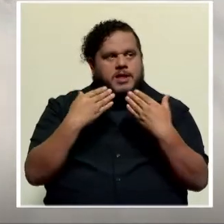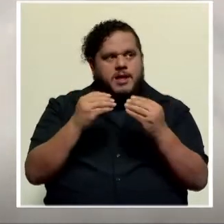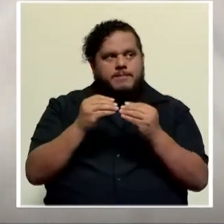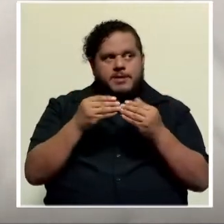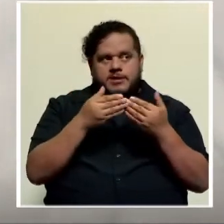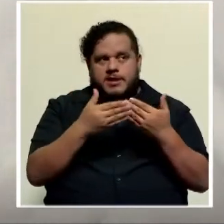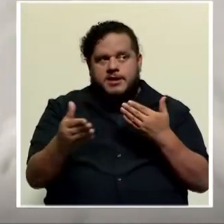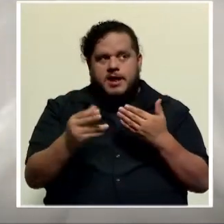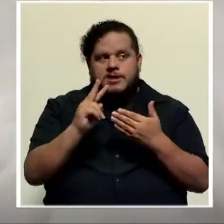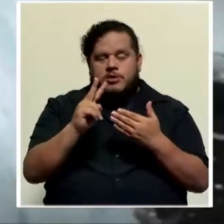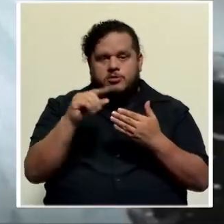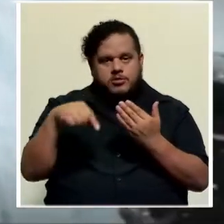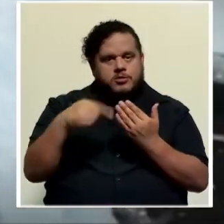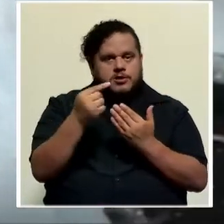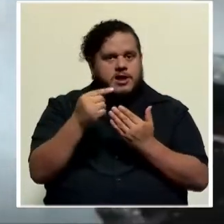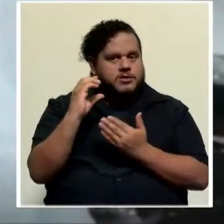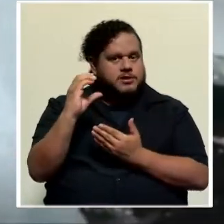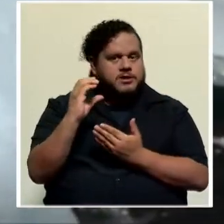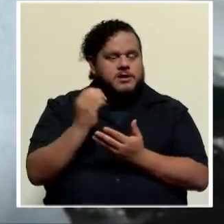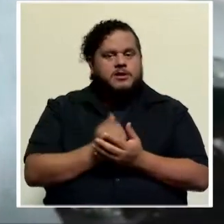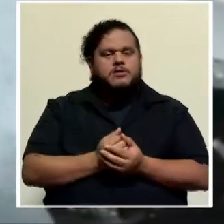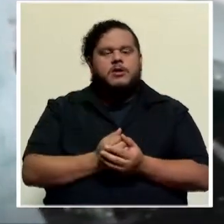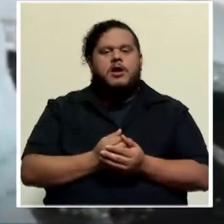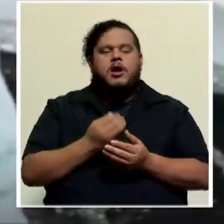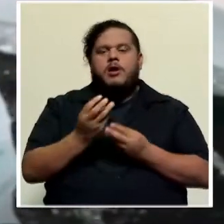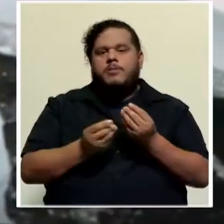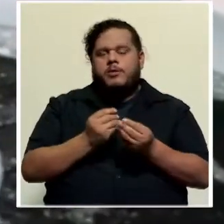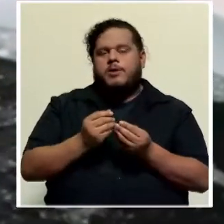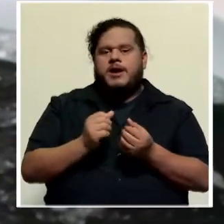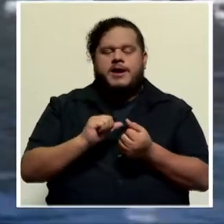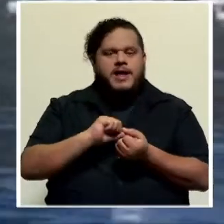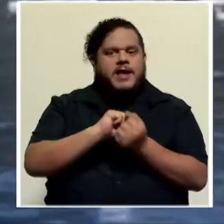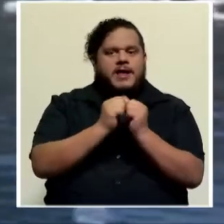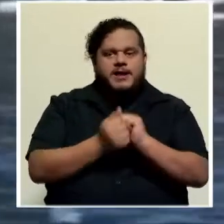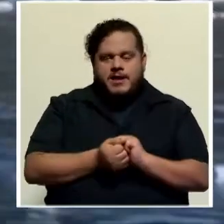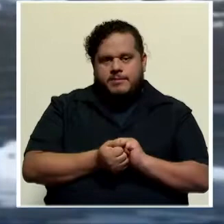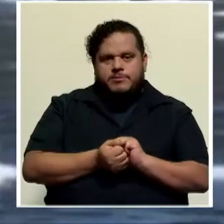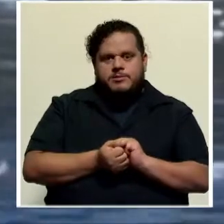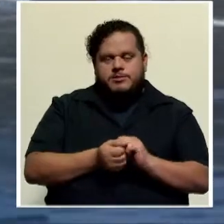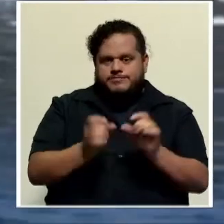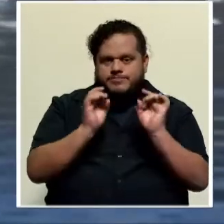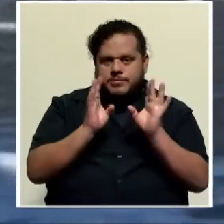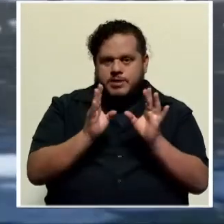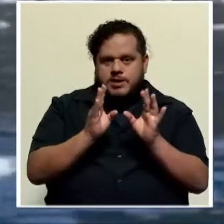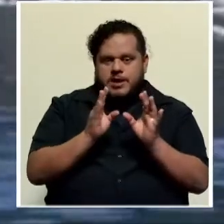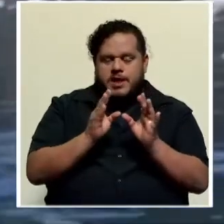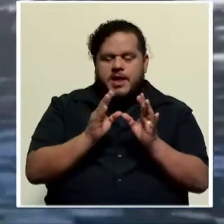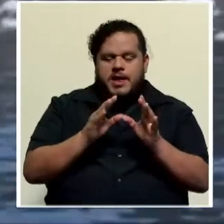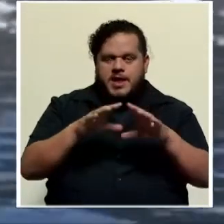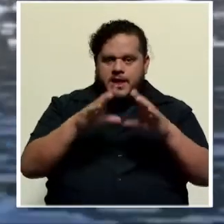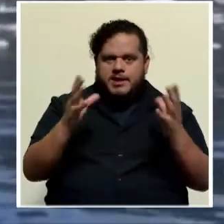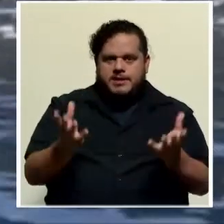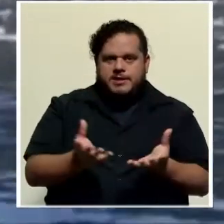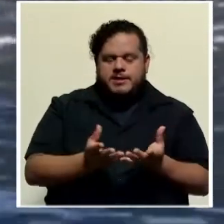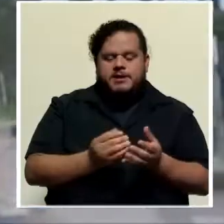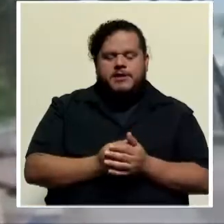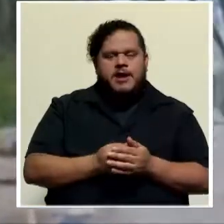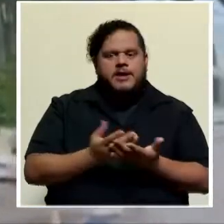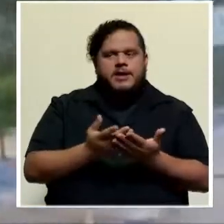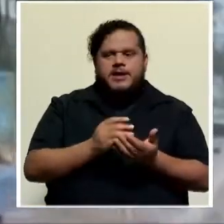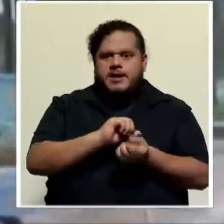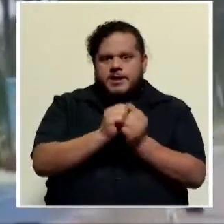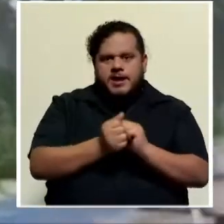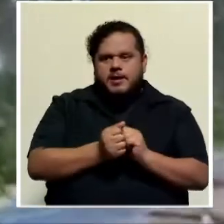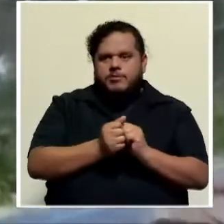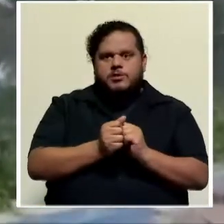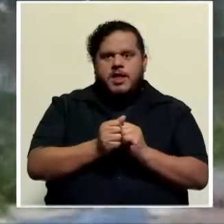allá de los 2 grados centígrados provocará cambios irreversibles en la faz de la Tierra. Alteraciones en los ciclos